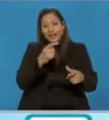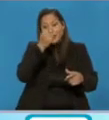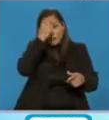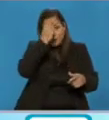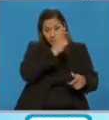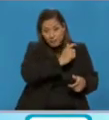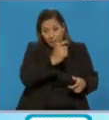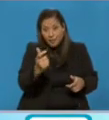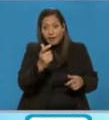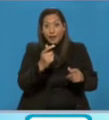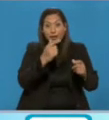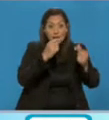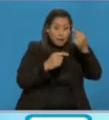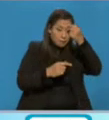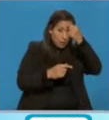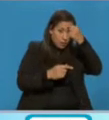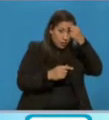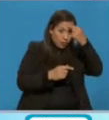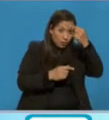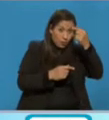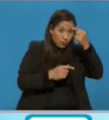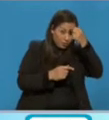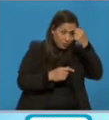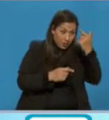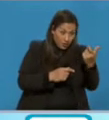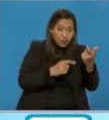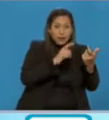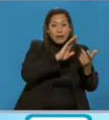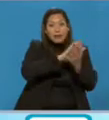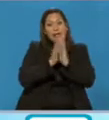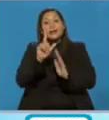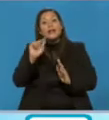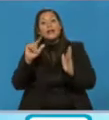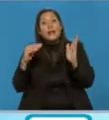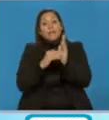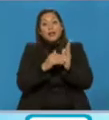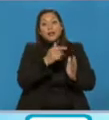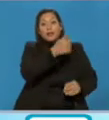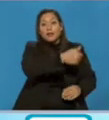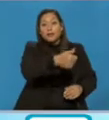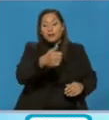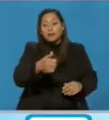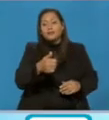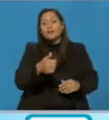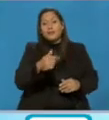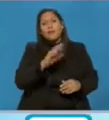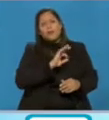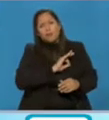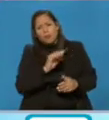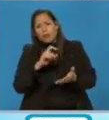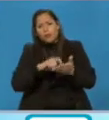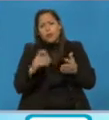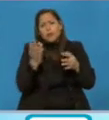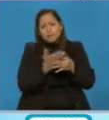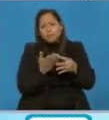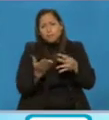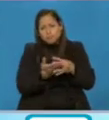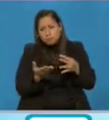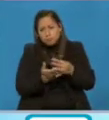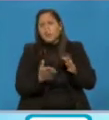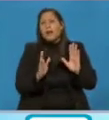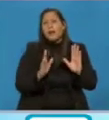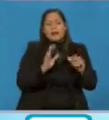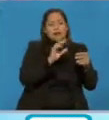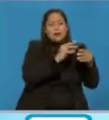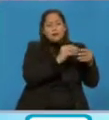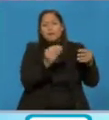vale ahorita 70,000 pesos. Cada Bitcoin vale 70,000 pesos y tú puedes comprar de manera fraccionada. Es decir, puedo un comprar. cuarto de Bitcoin. Me